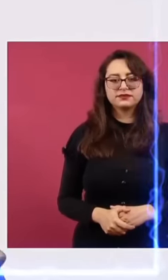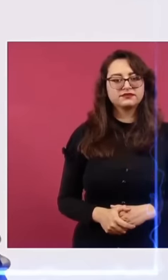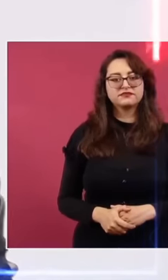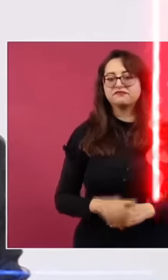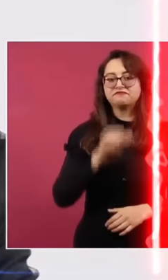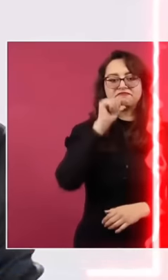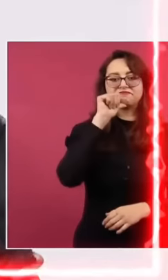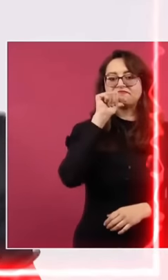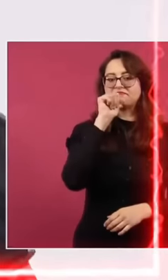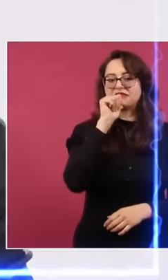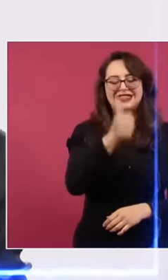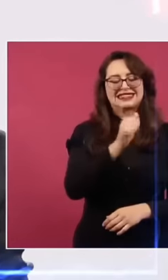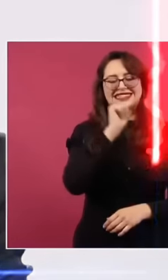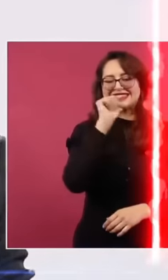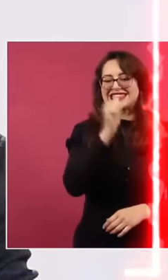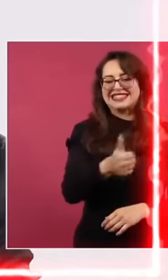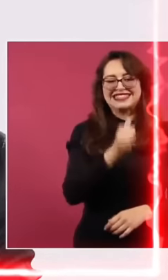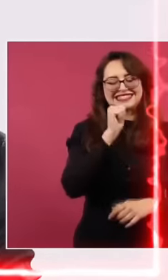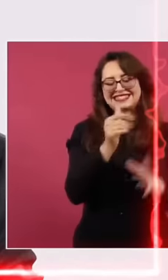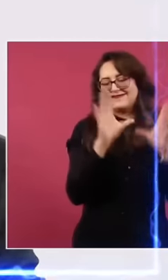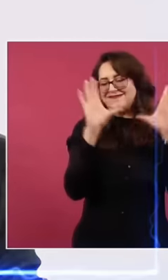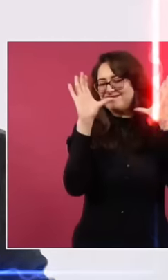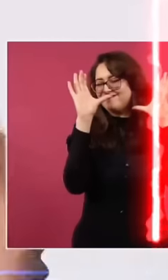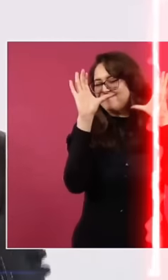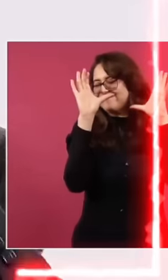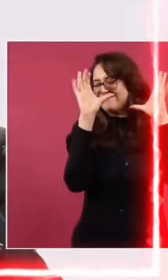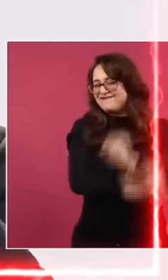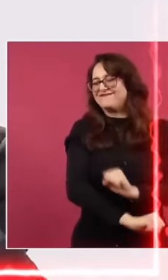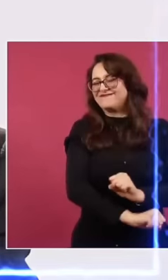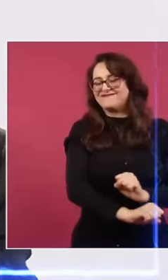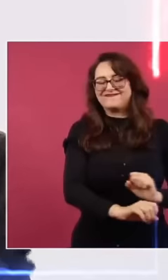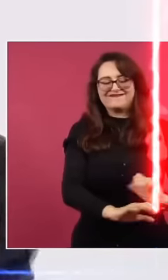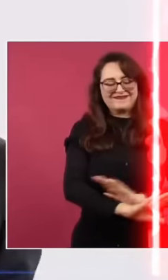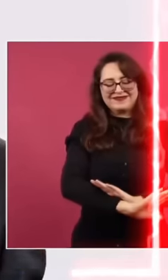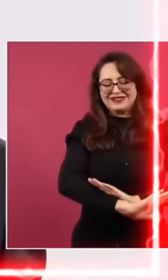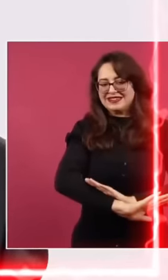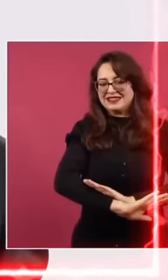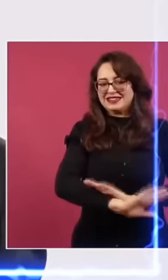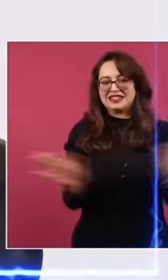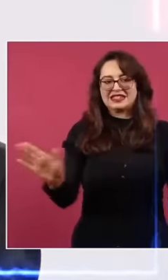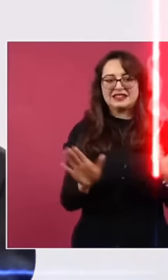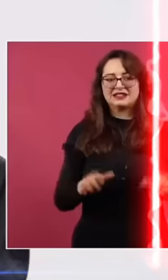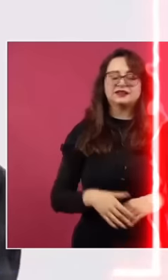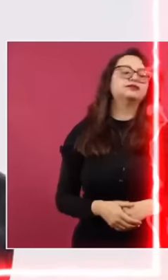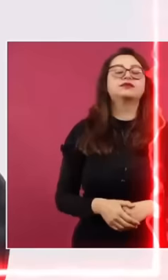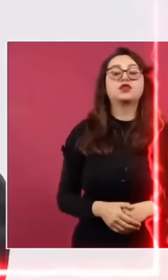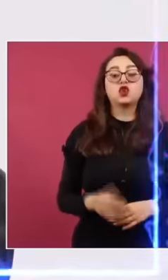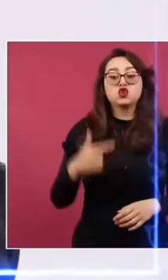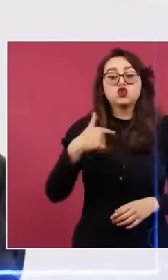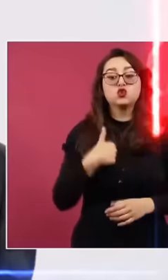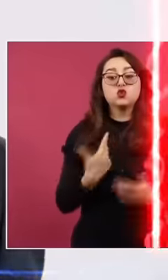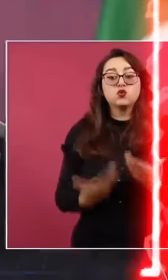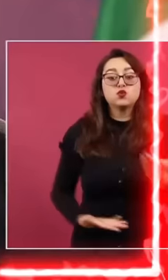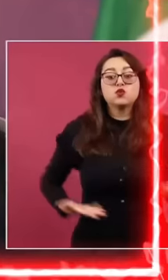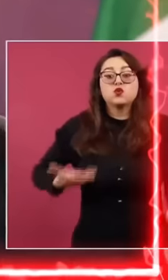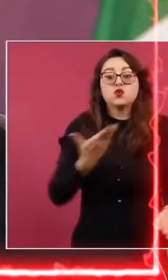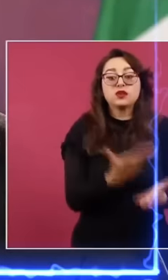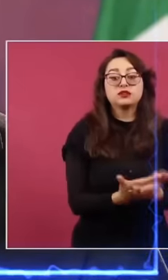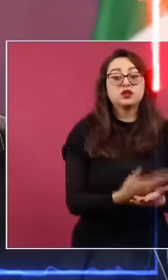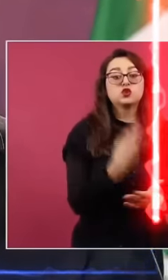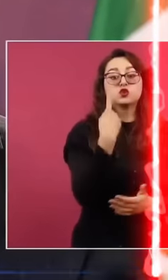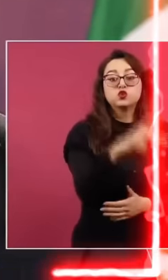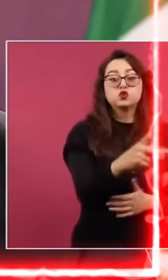no no nada nada nada esto de cambalache que le estoy proponiendo